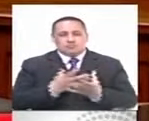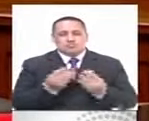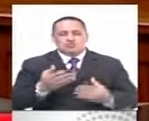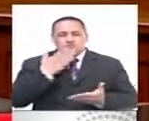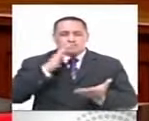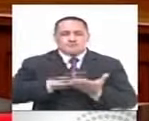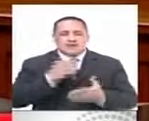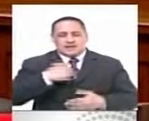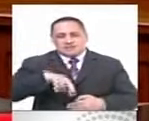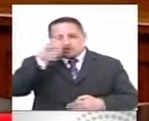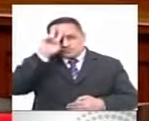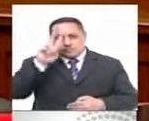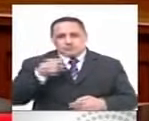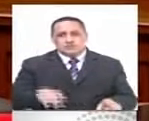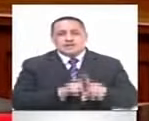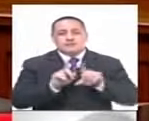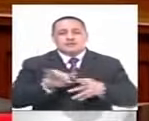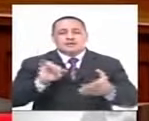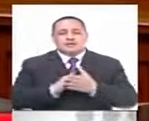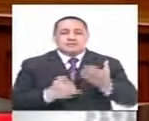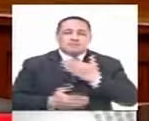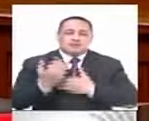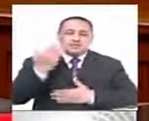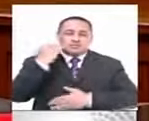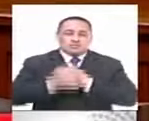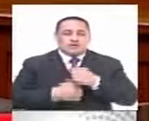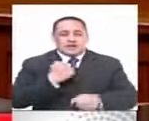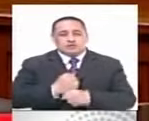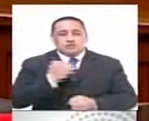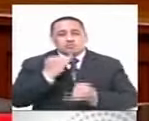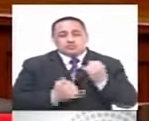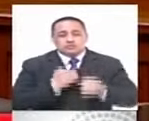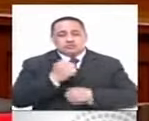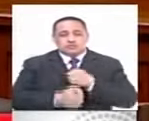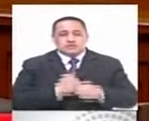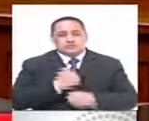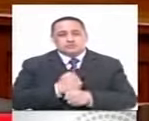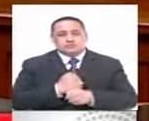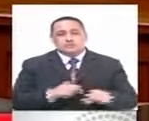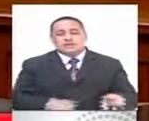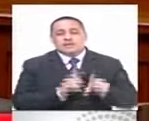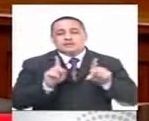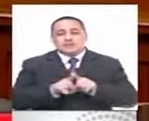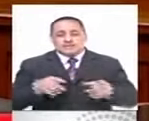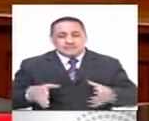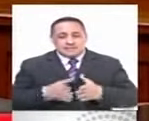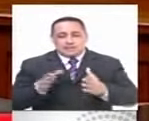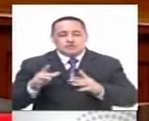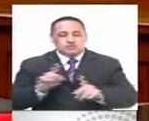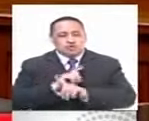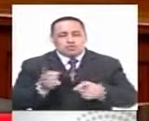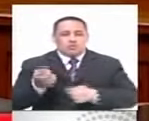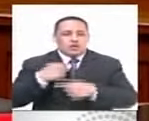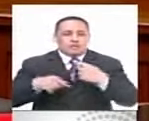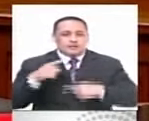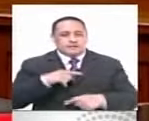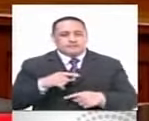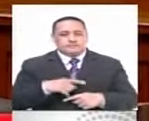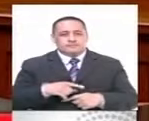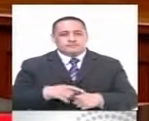daño al país, tanto en el siglo pasado como en los últimos años. Este camino no se puede volver a